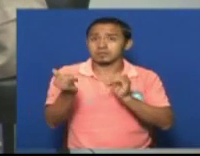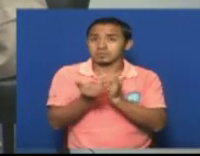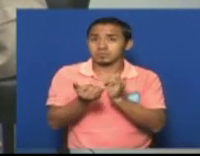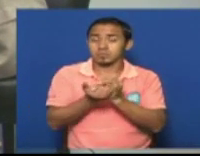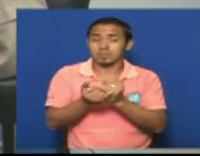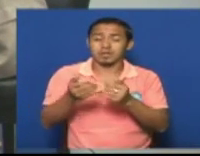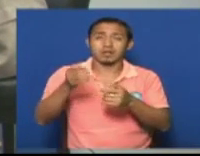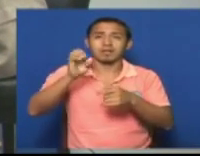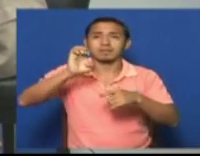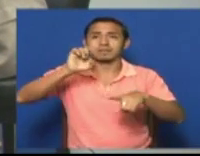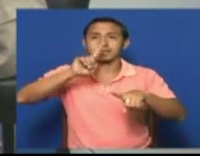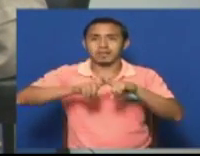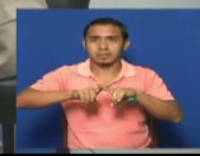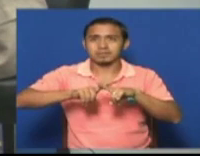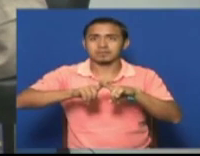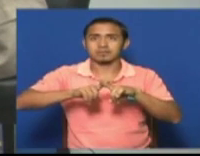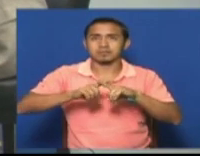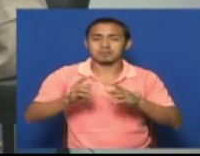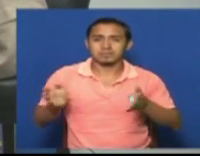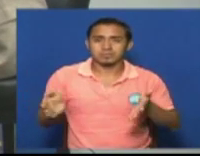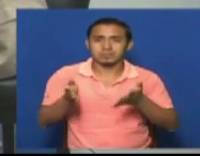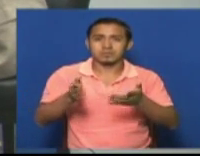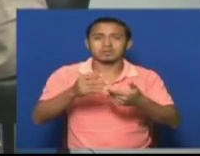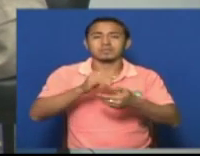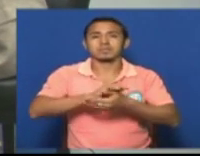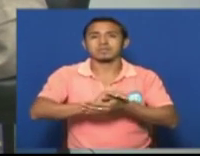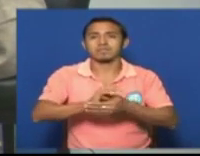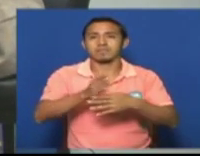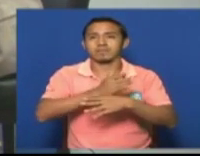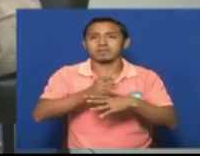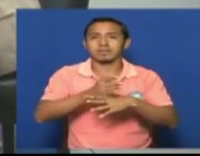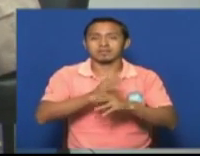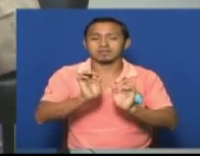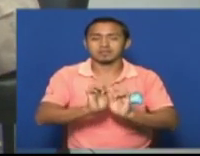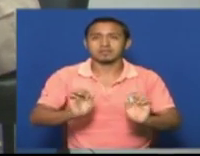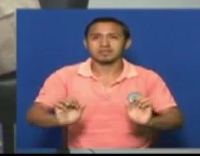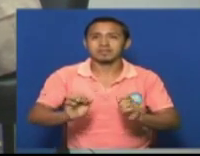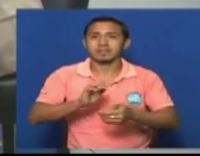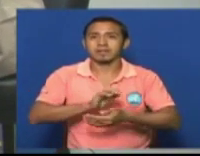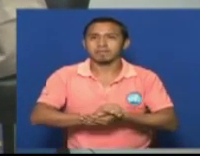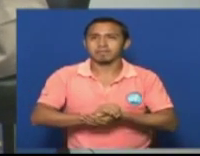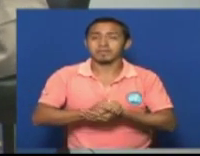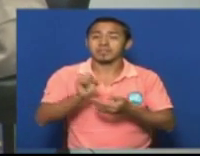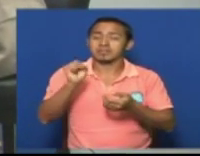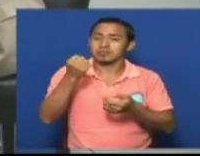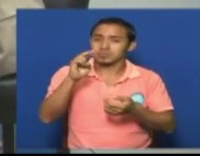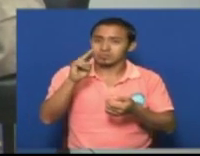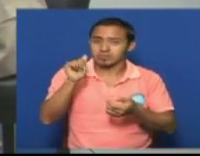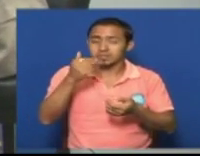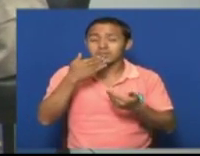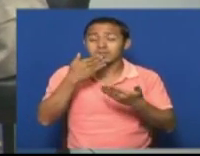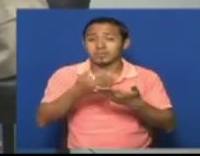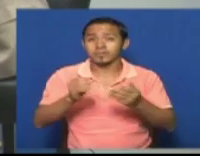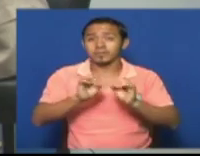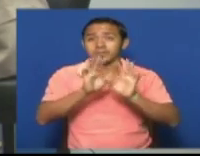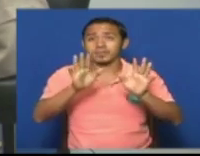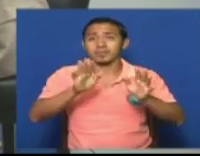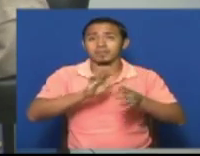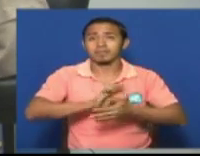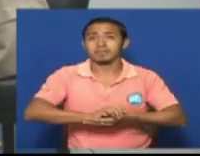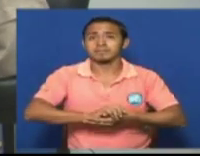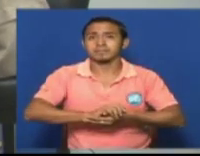ex procurador especiales de la niñez y la adolescencia diputado bienvenido gracias por acompañar a diputado